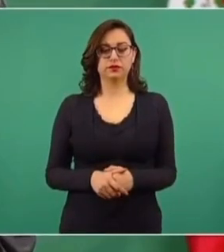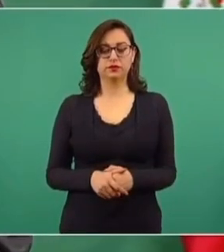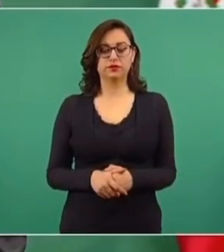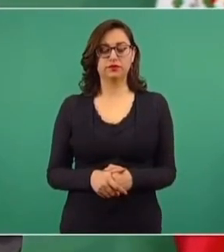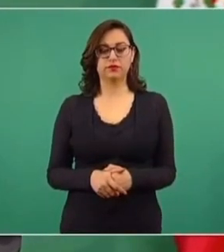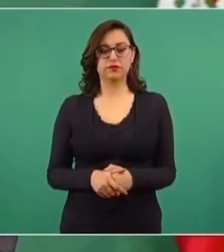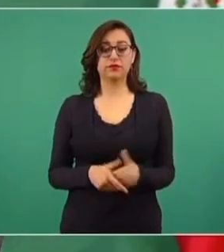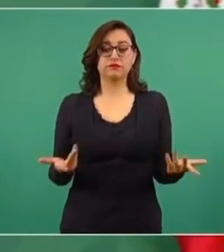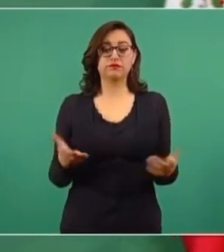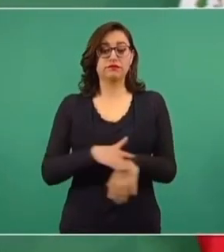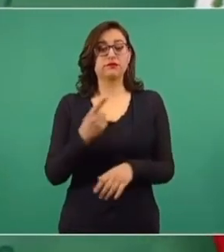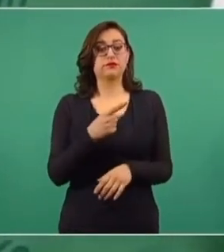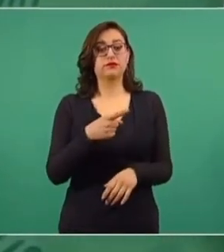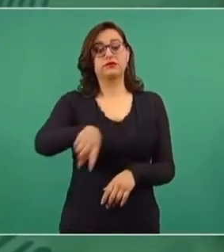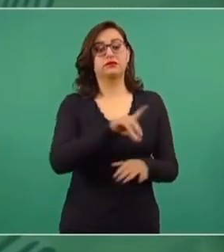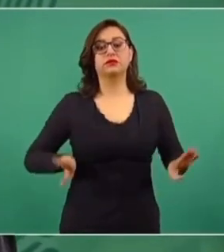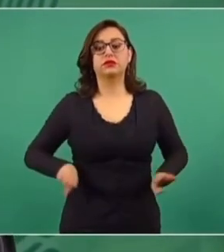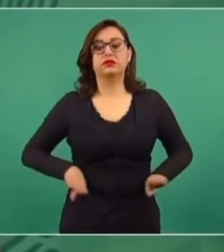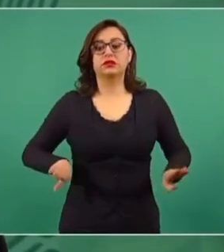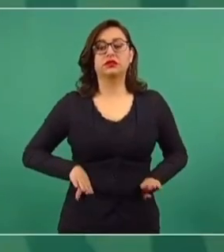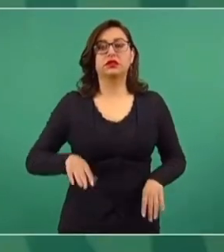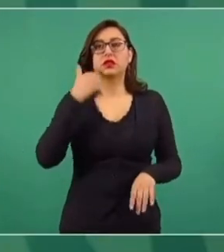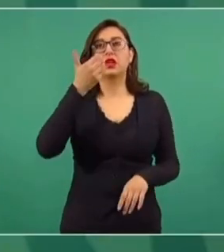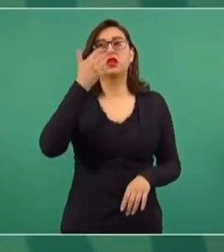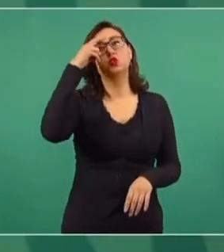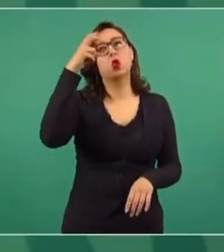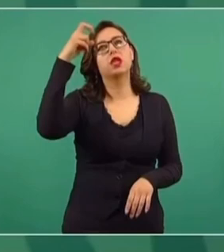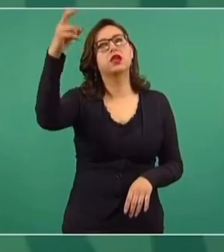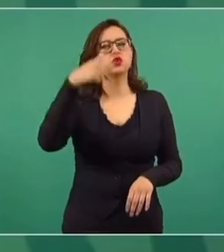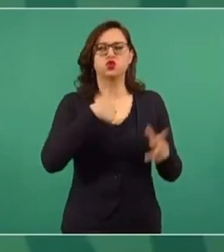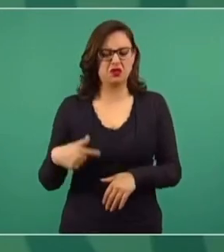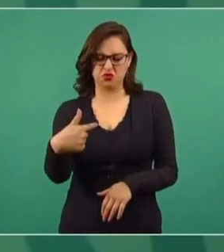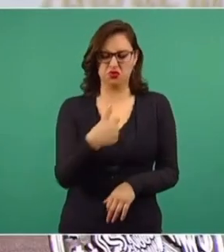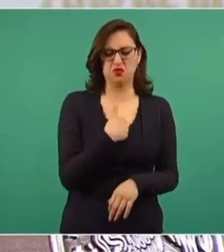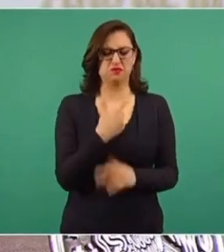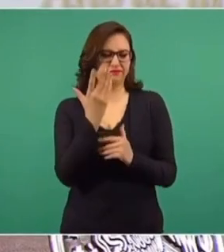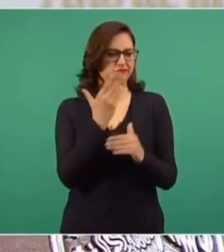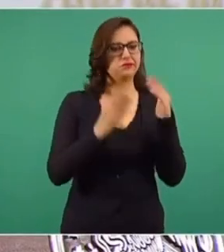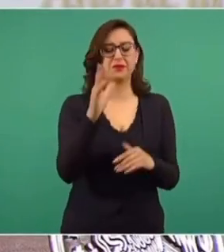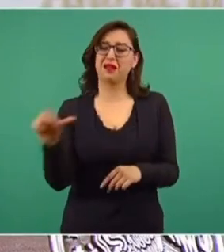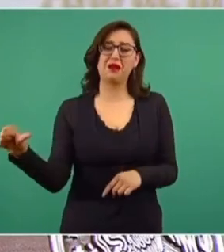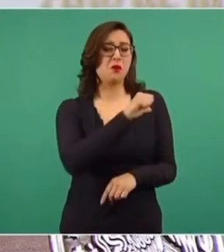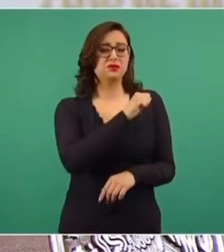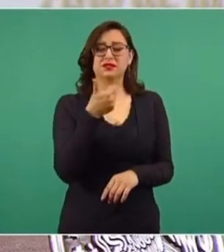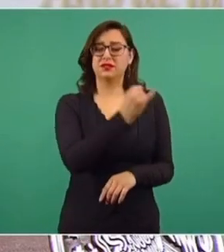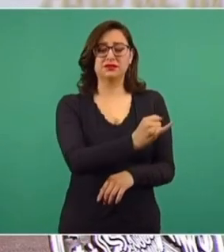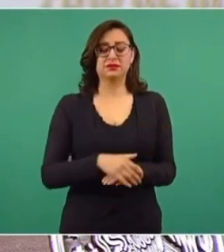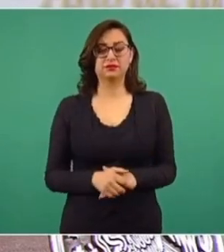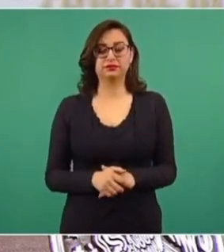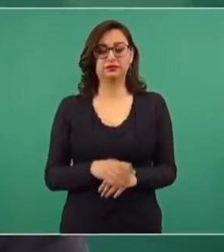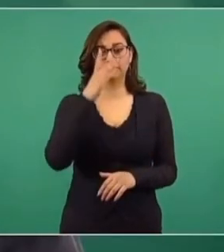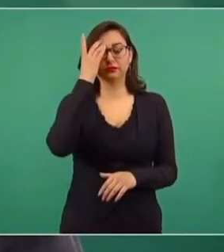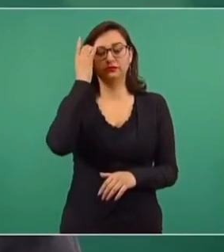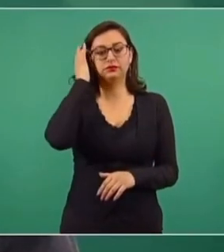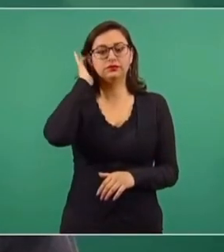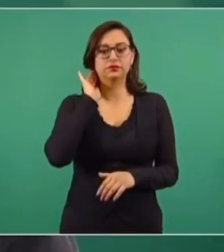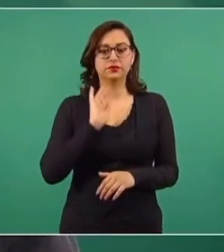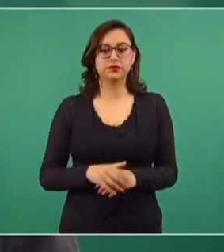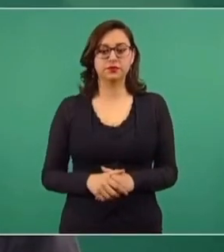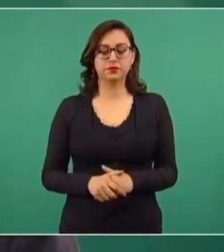una actitud aspiracionista. Es triunfar a toda costa. Salir adelante. Muy egoísta. Ah, eso sí.